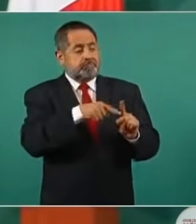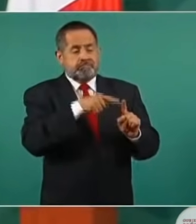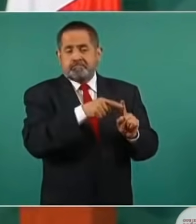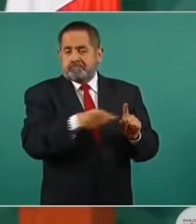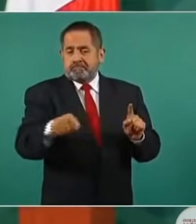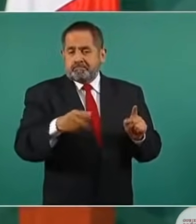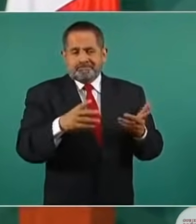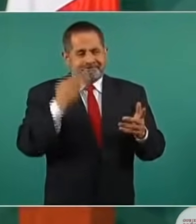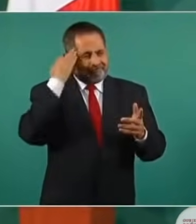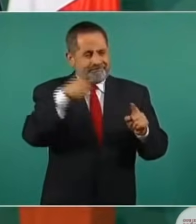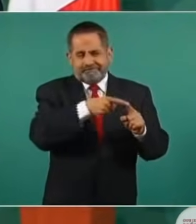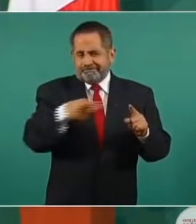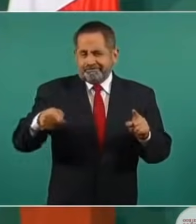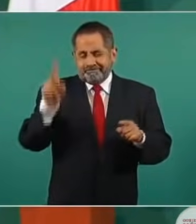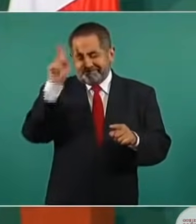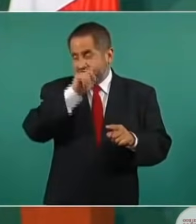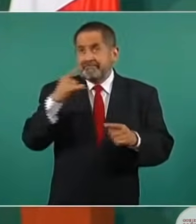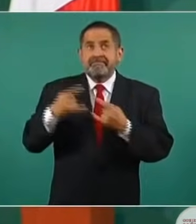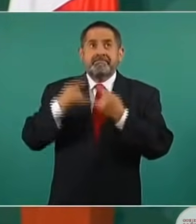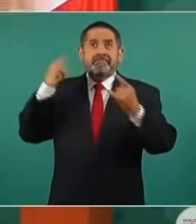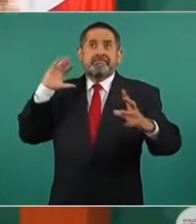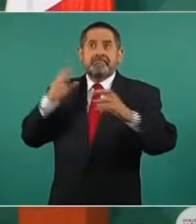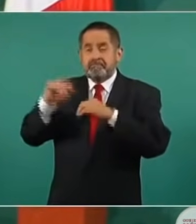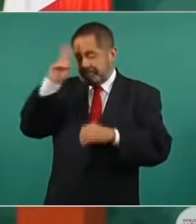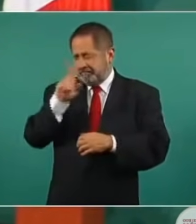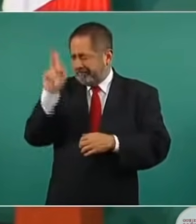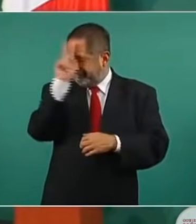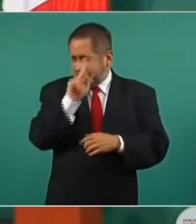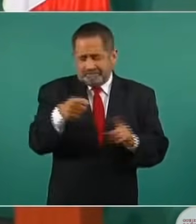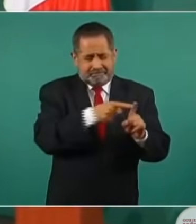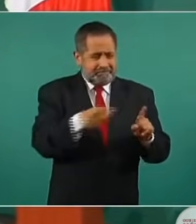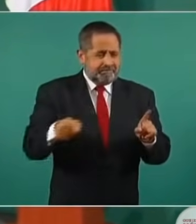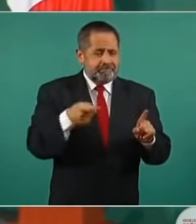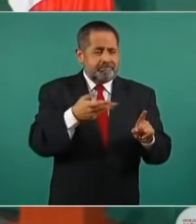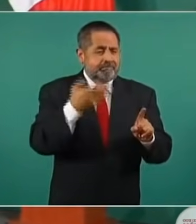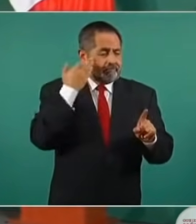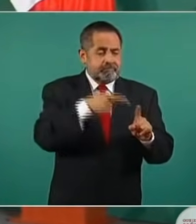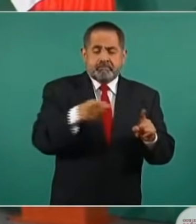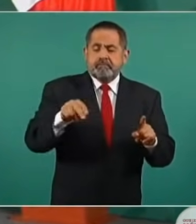es el peor periodo de la historia de México.